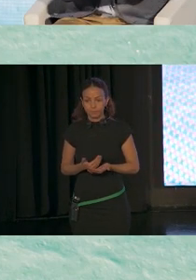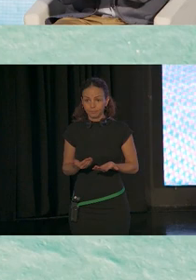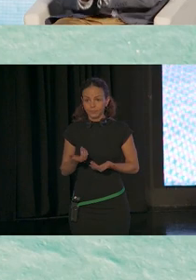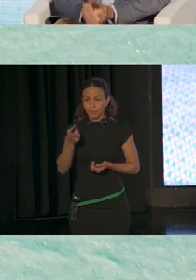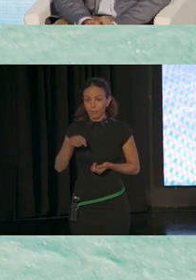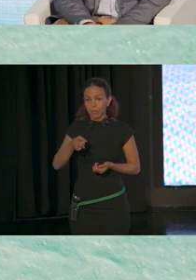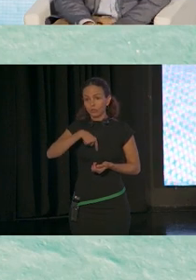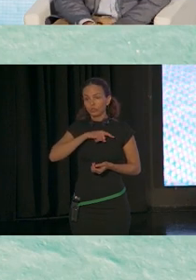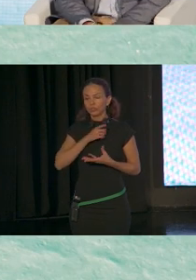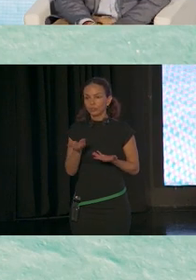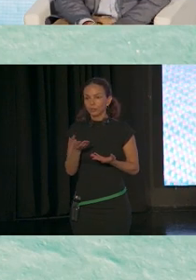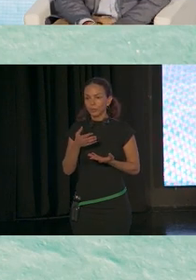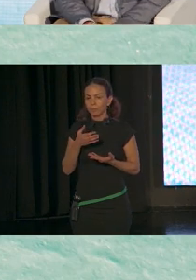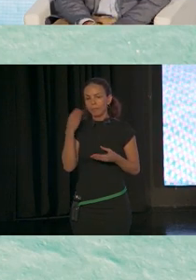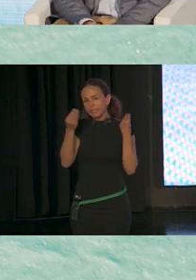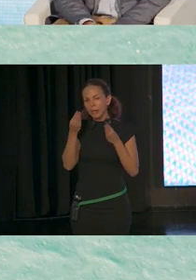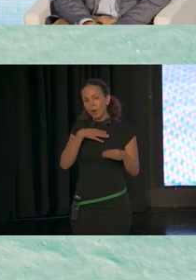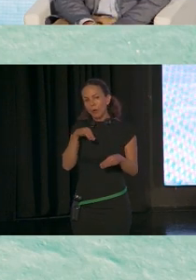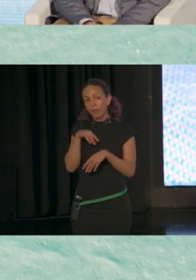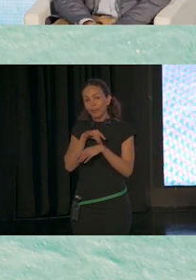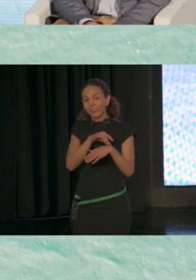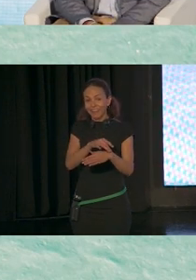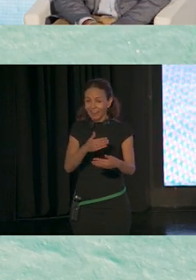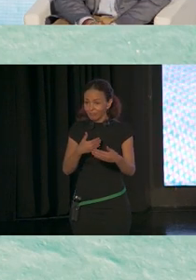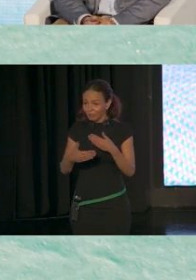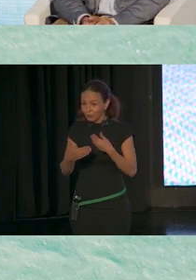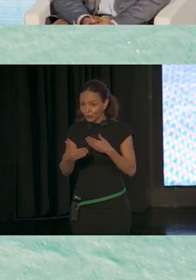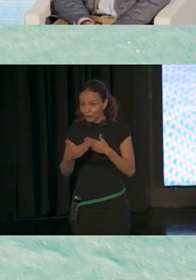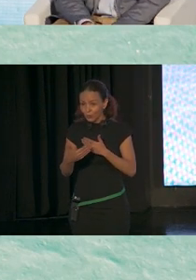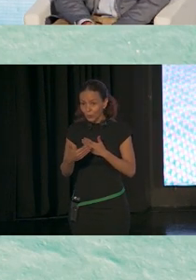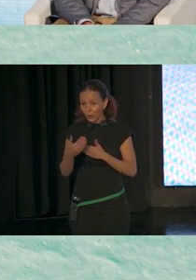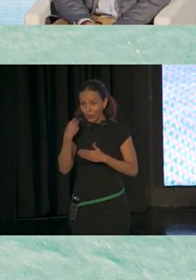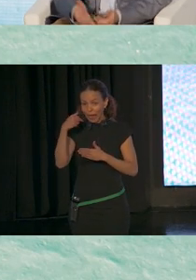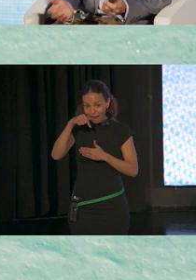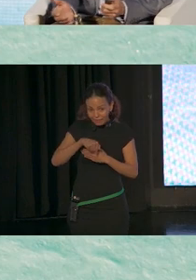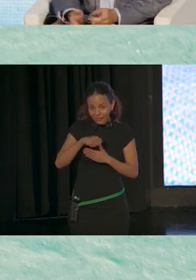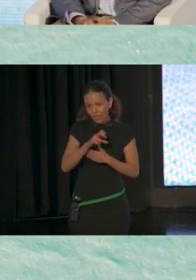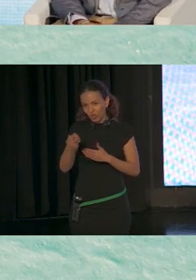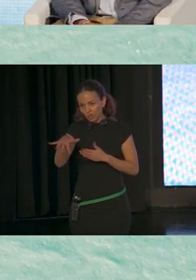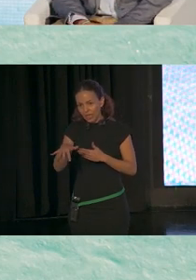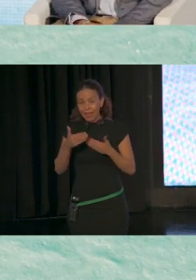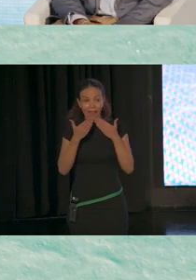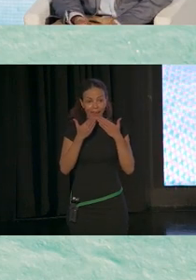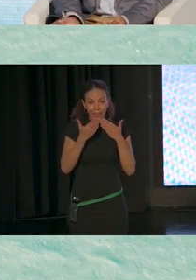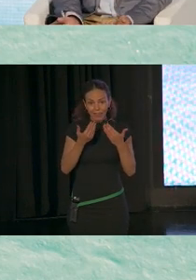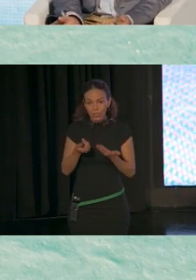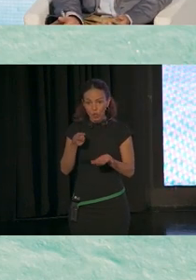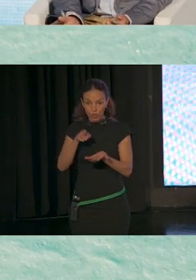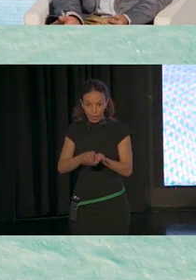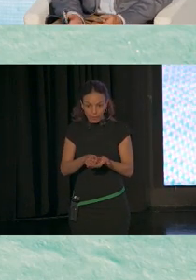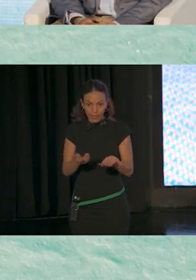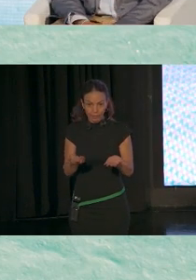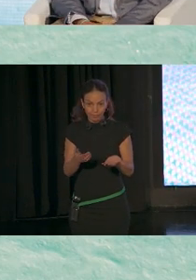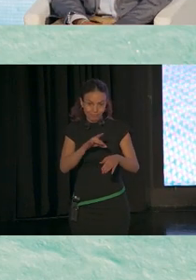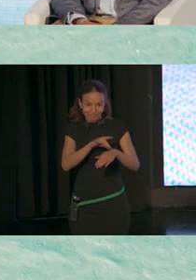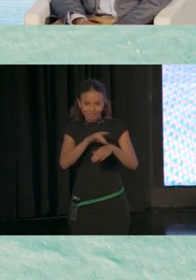también pensamos puede orientar al futuro en este territorio y en otros. Agradecer otra vez el que me hayáis